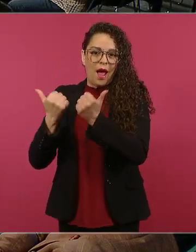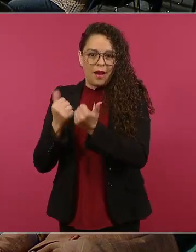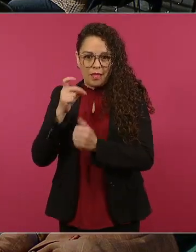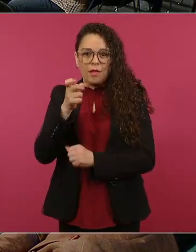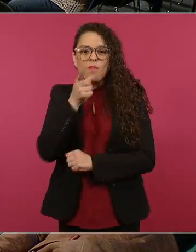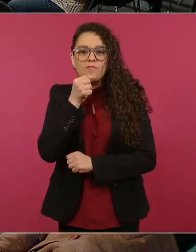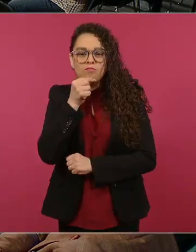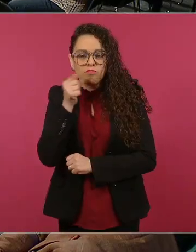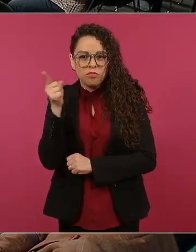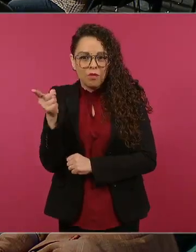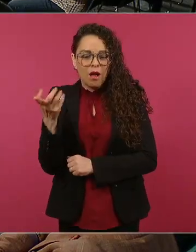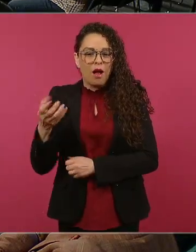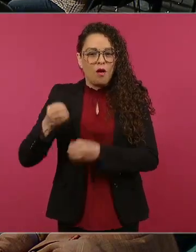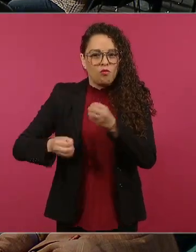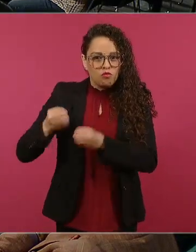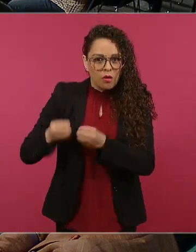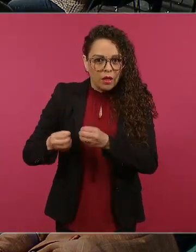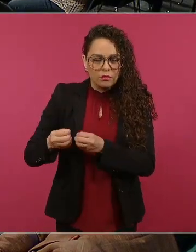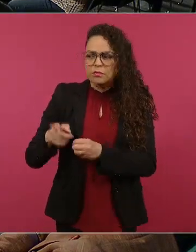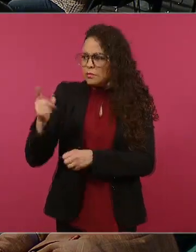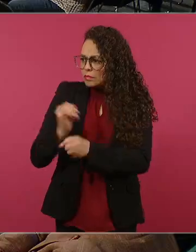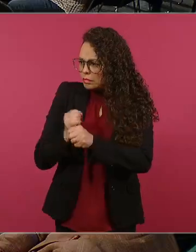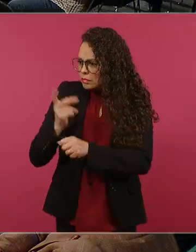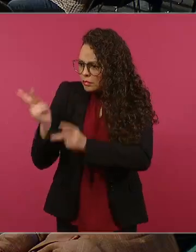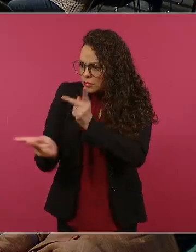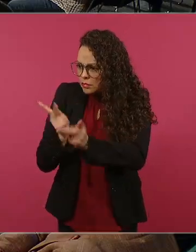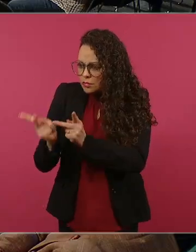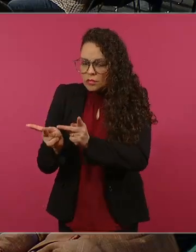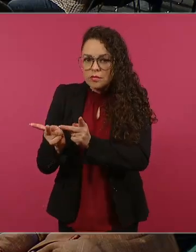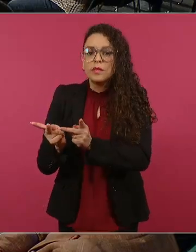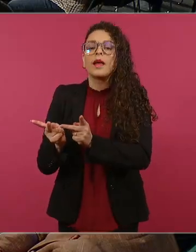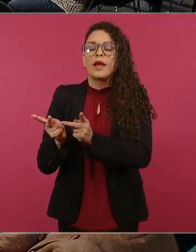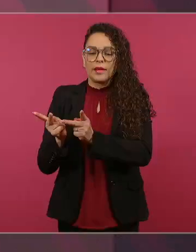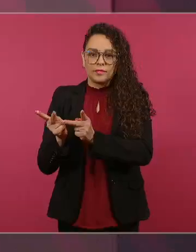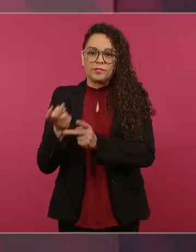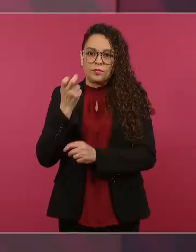y les pedimos que nos enviaran el expediente.